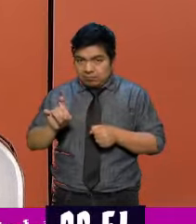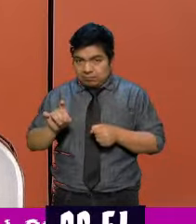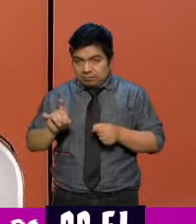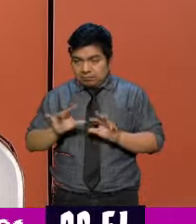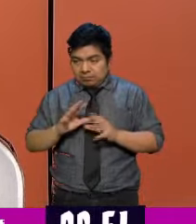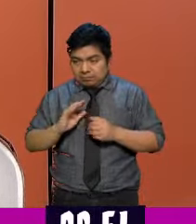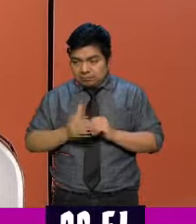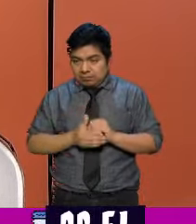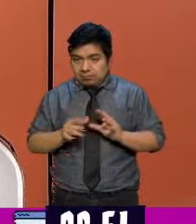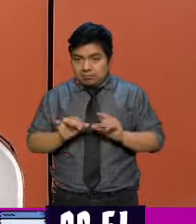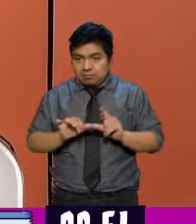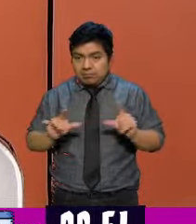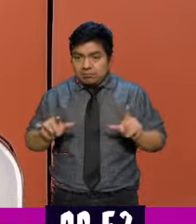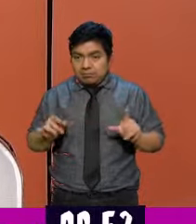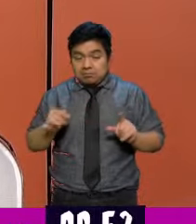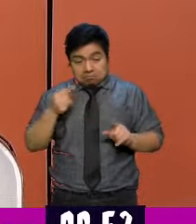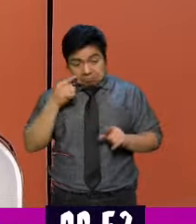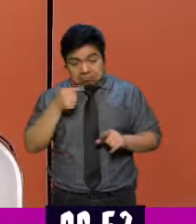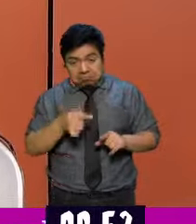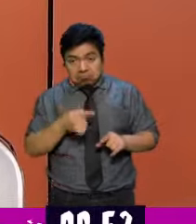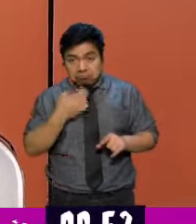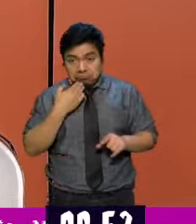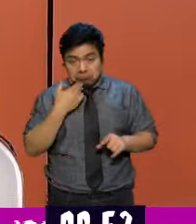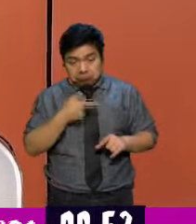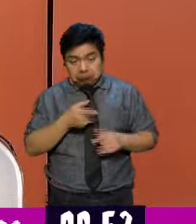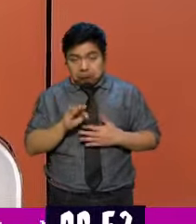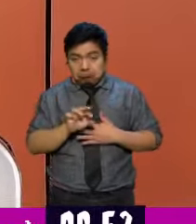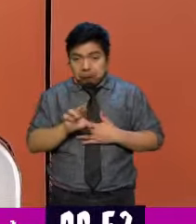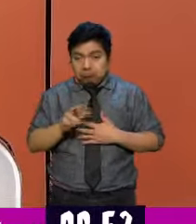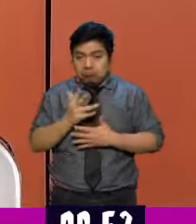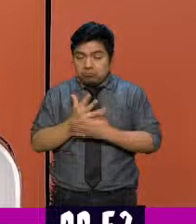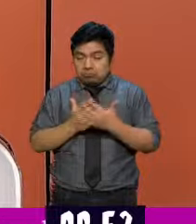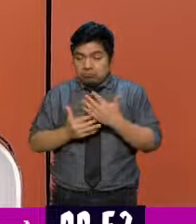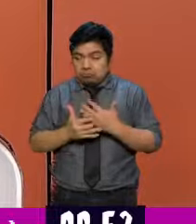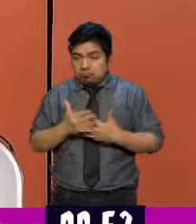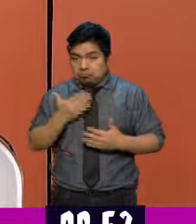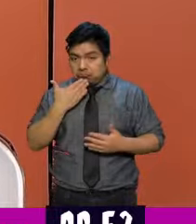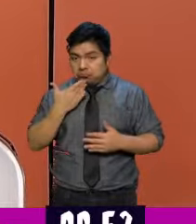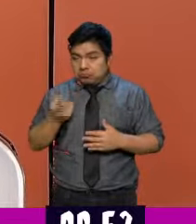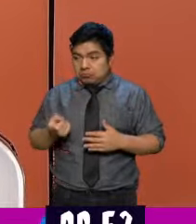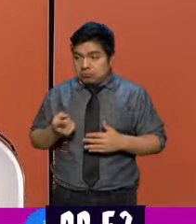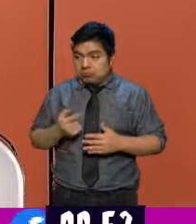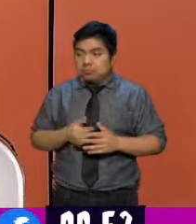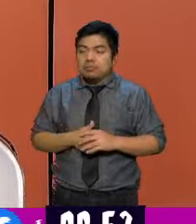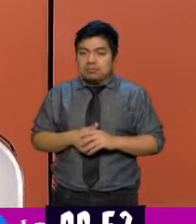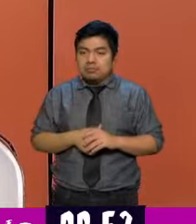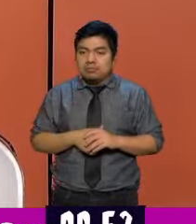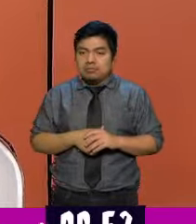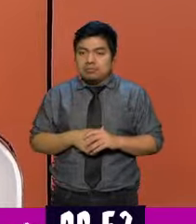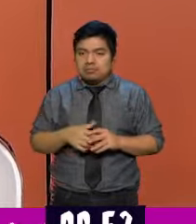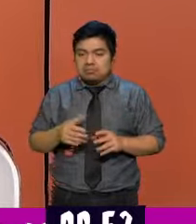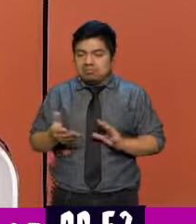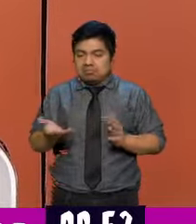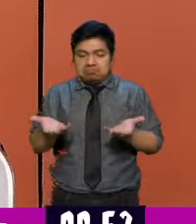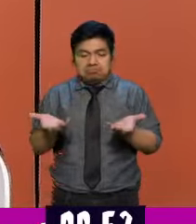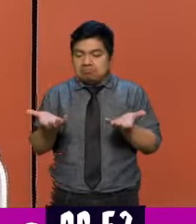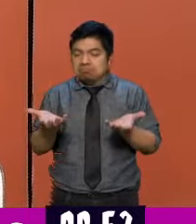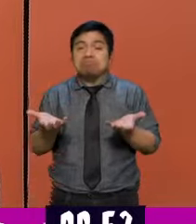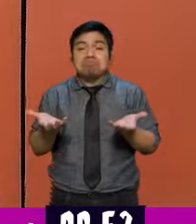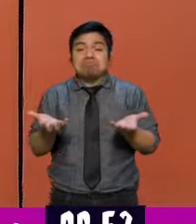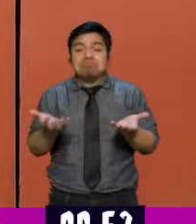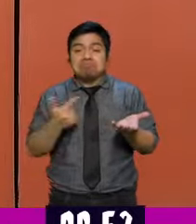lista. Esta sí está buena, ¿eh? Jaspeca. Qué buena mano tiene la señora. Oh, ¿este no le gustó? Y no me ha visto. No, ahí que voten. ¿Cuál les gusta